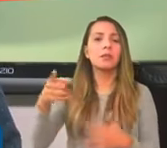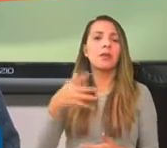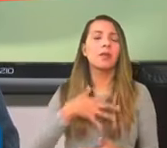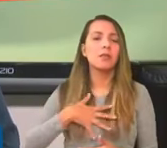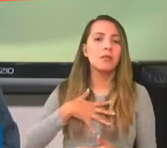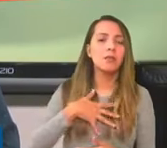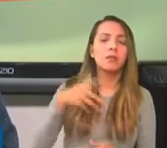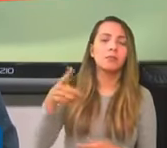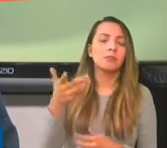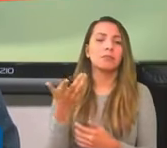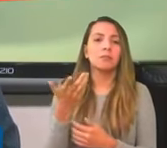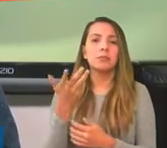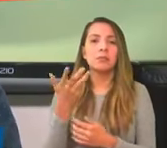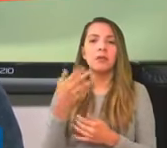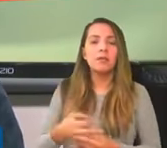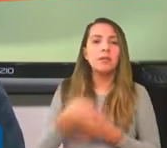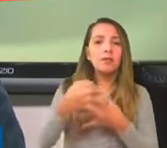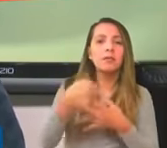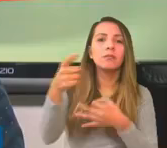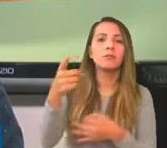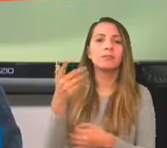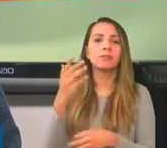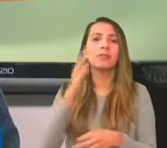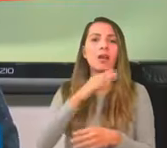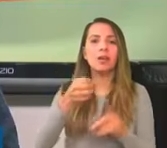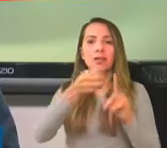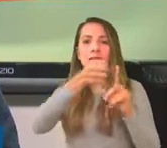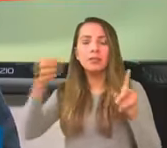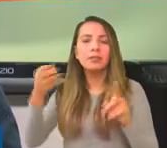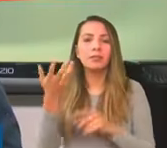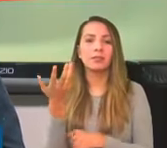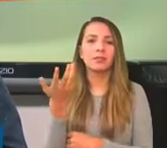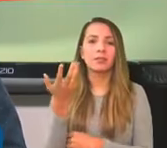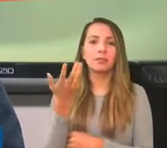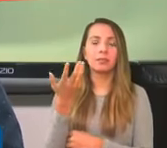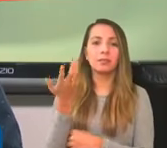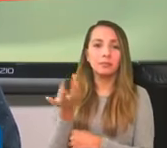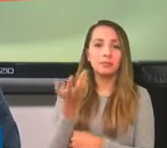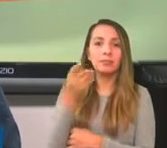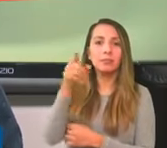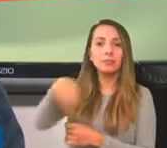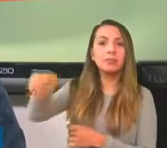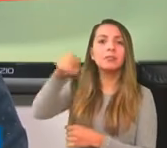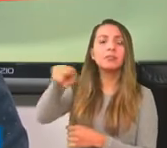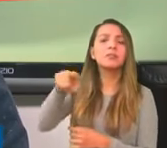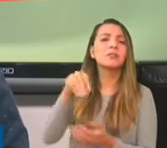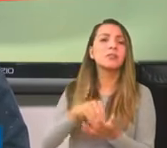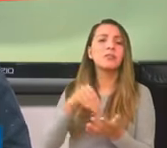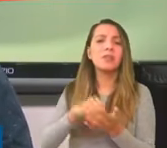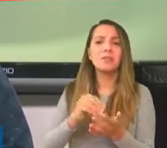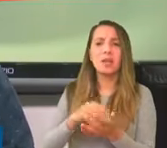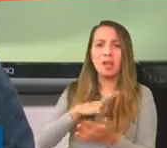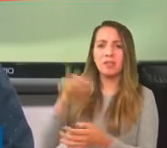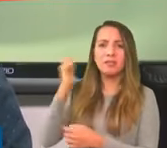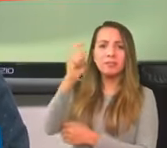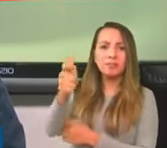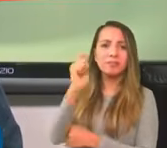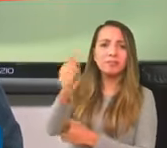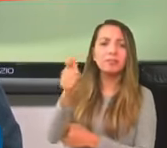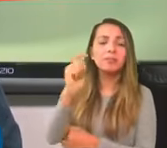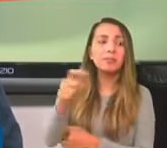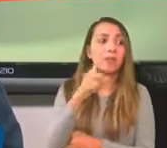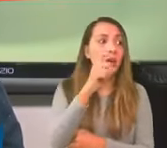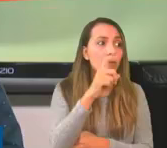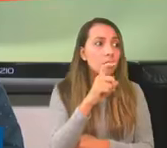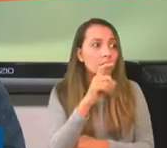manera tan inoperante o el desdén, porque al final ellos siguen recibiendo el dinero, den o no den